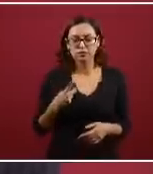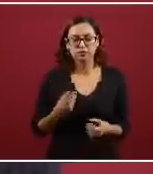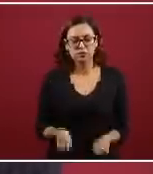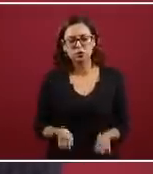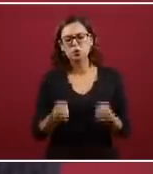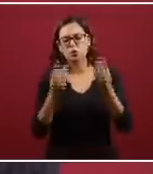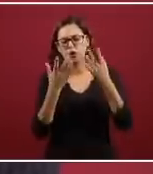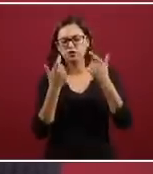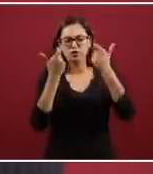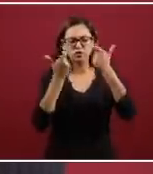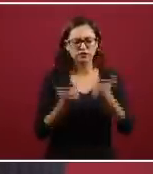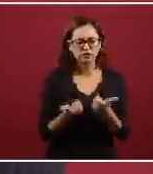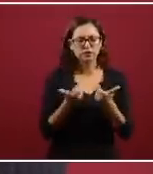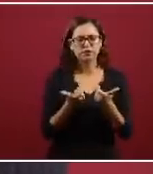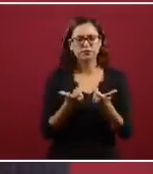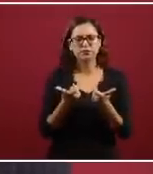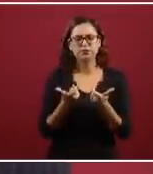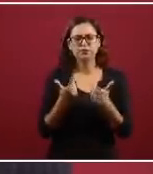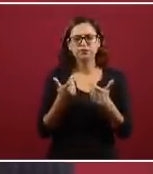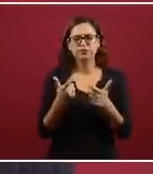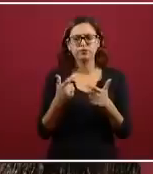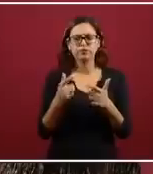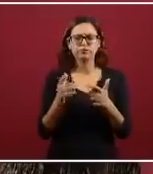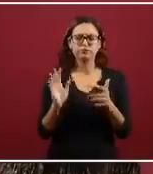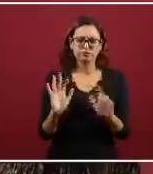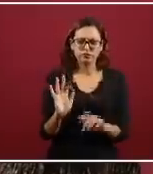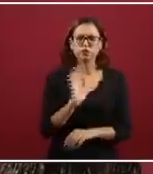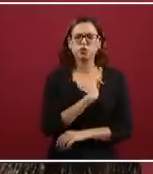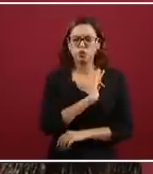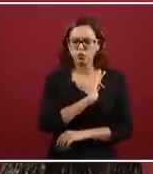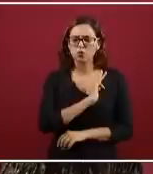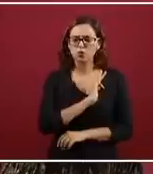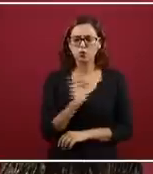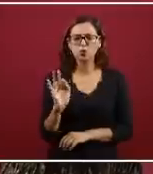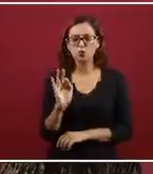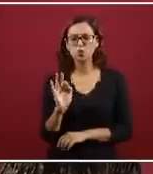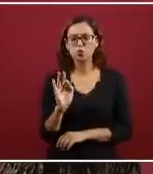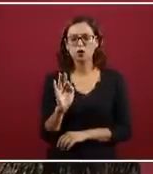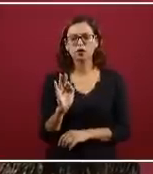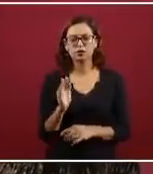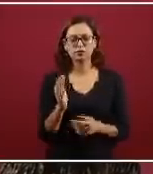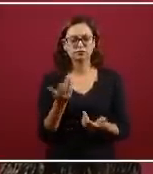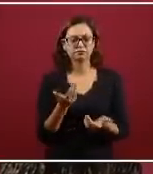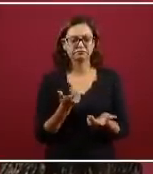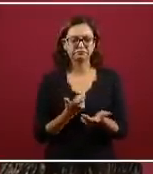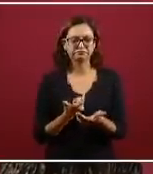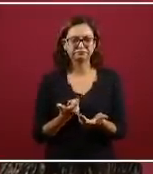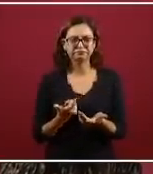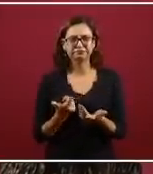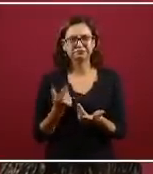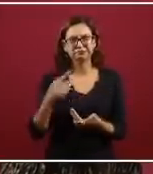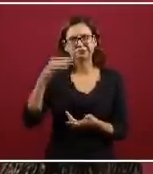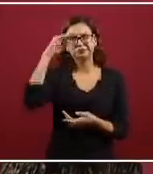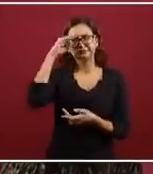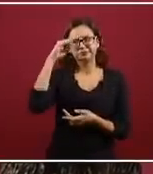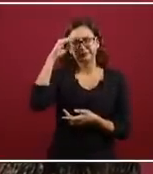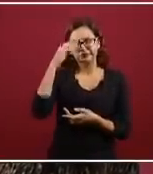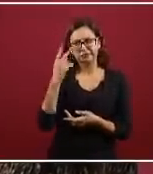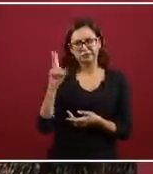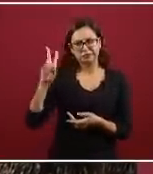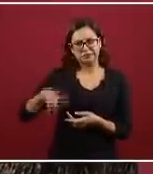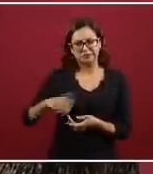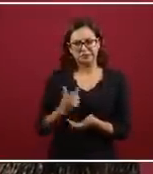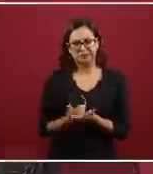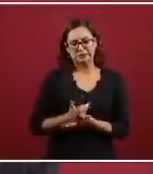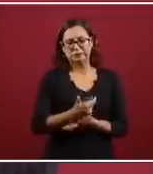montos de lo que pensábamos que pudieran ser cobros no de alguna manera reconocidos, es decir,